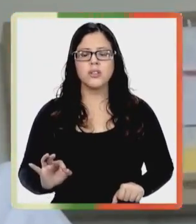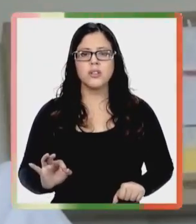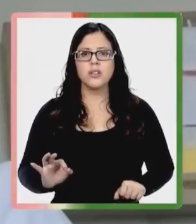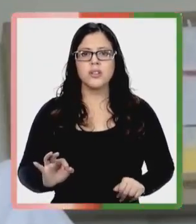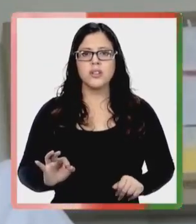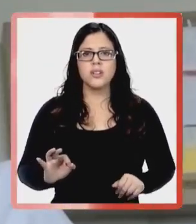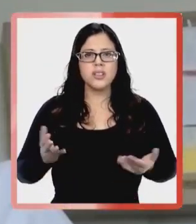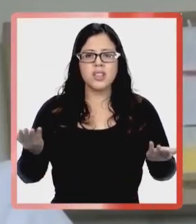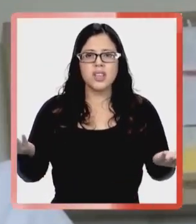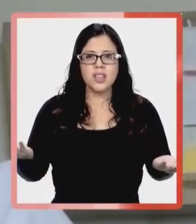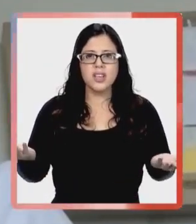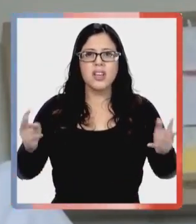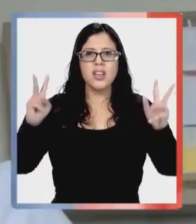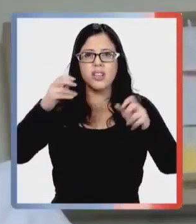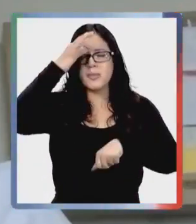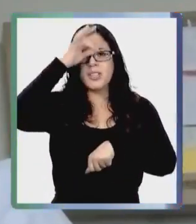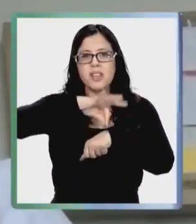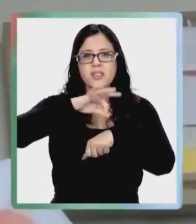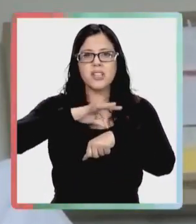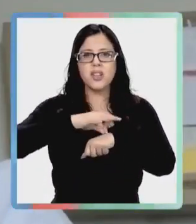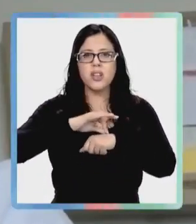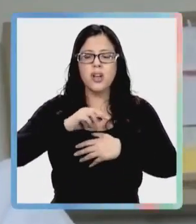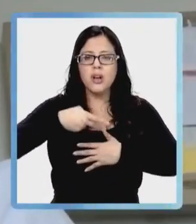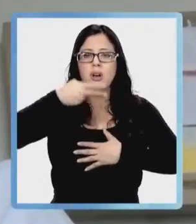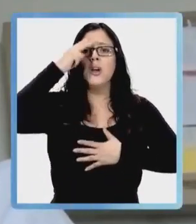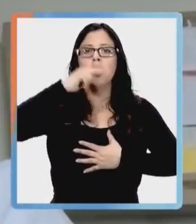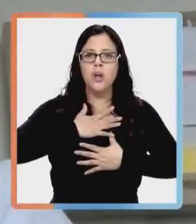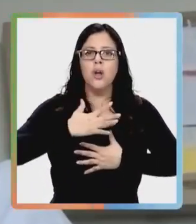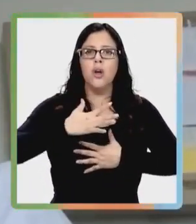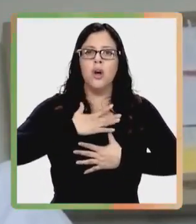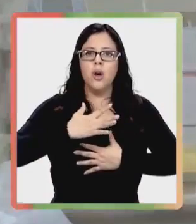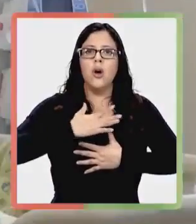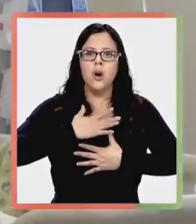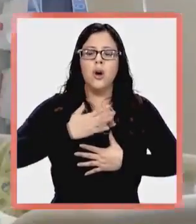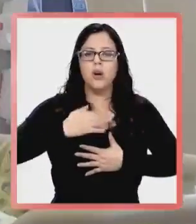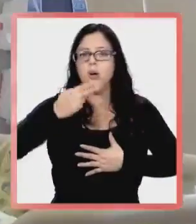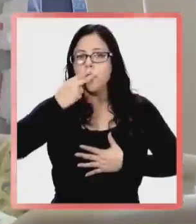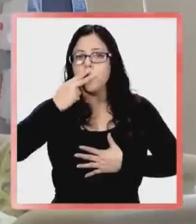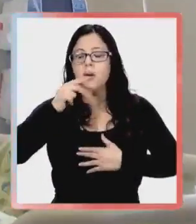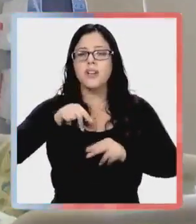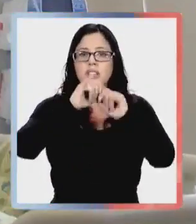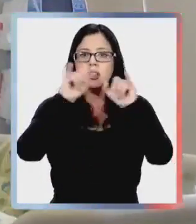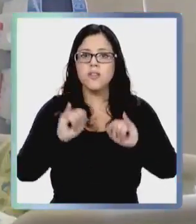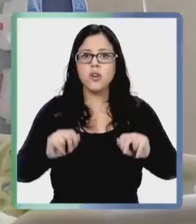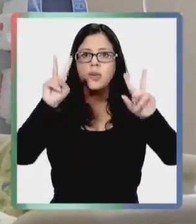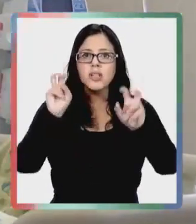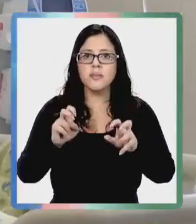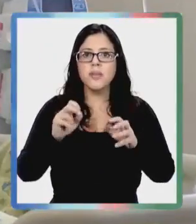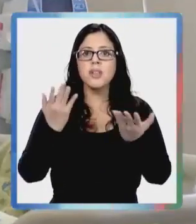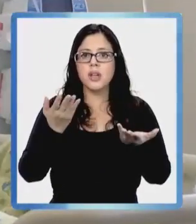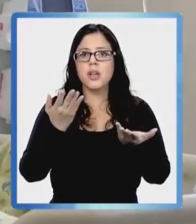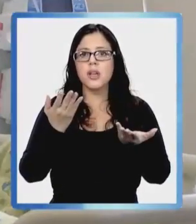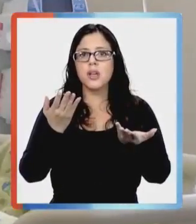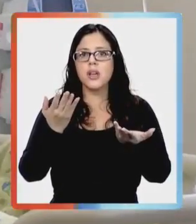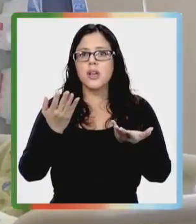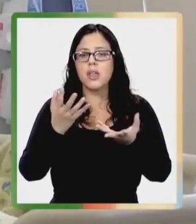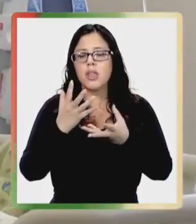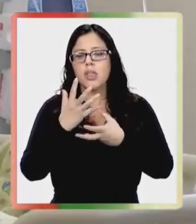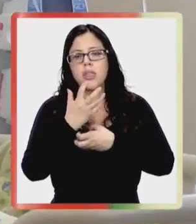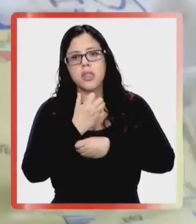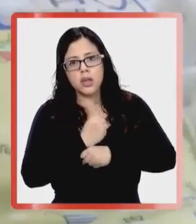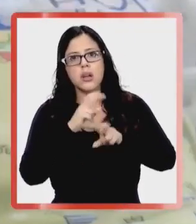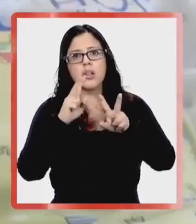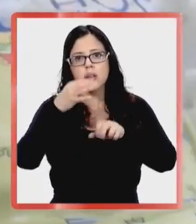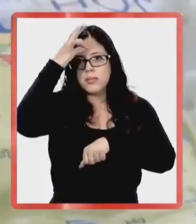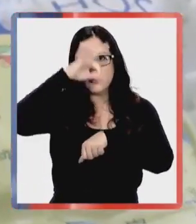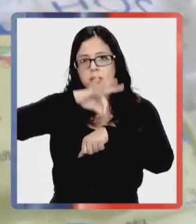10%, sujetos con EPOC, por ejemplo, que es la enfermedad obstructiva crónica, principalmente por tabaco, cuyo mecanismo de descompensación puede ser un